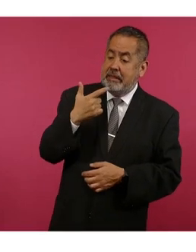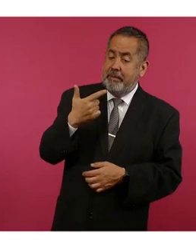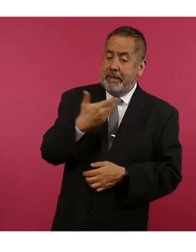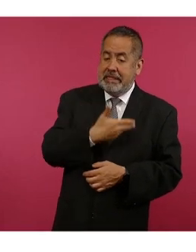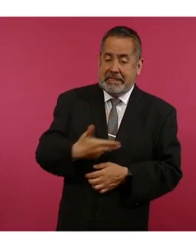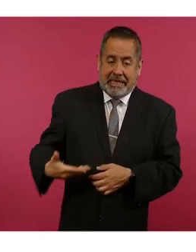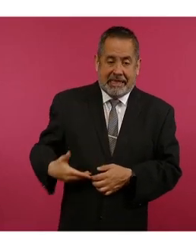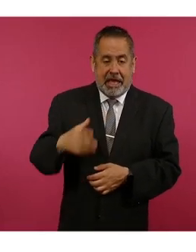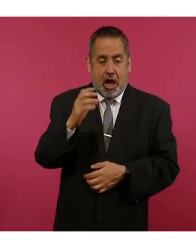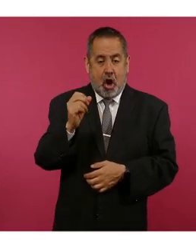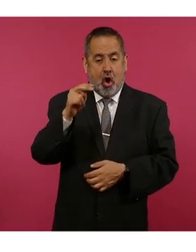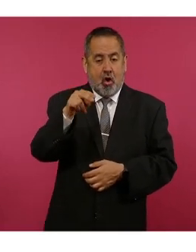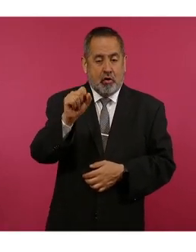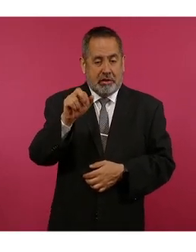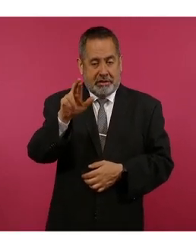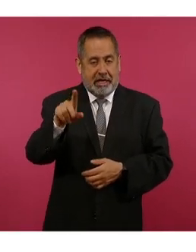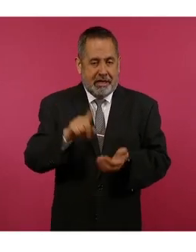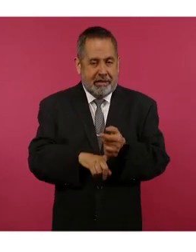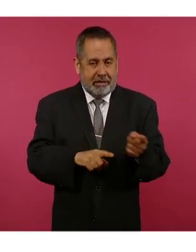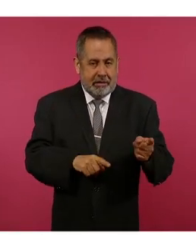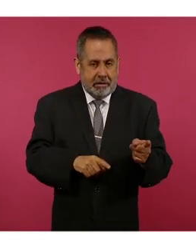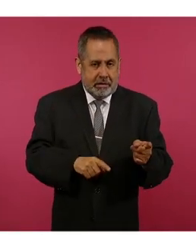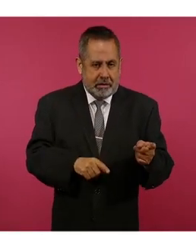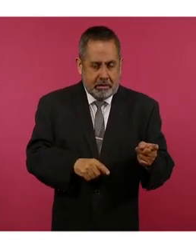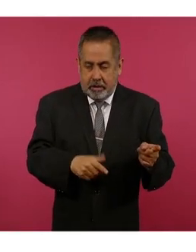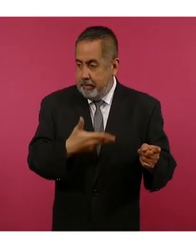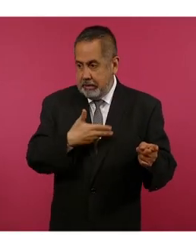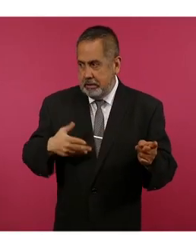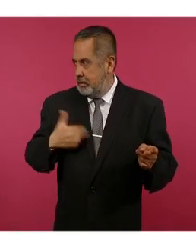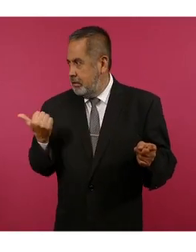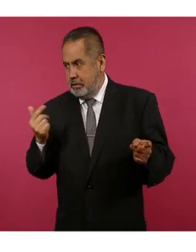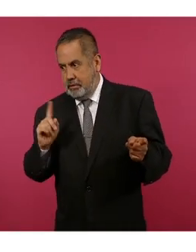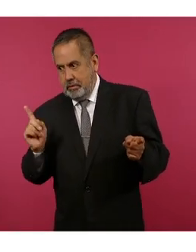expresidente de la CONSAR, porque el presidente está aquí con nosotros,